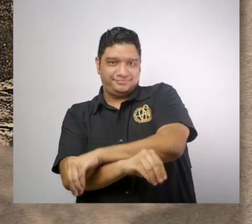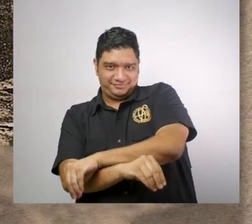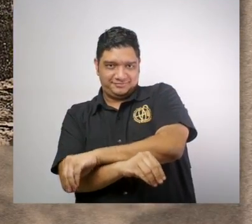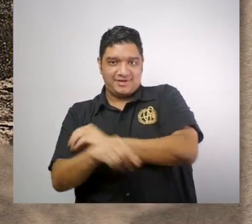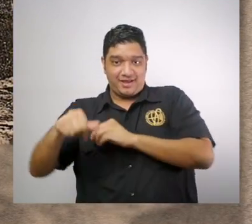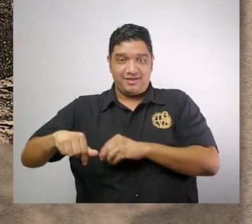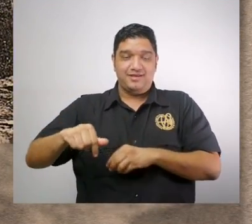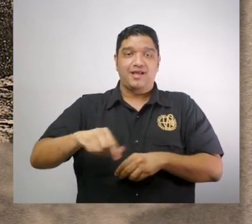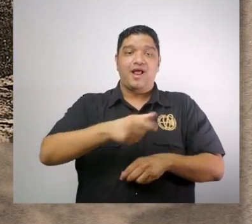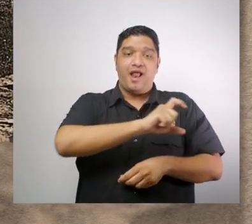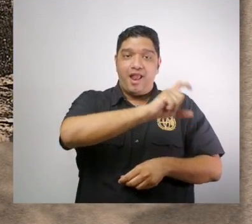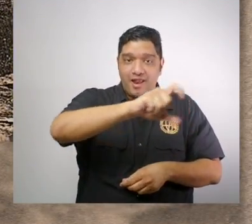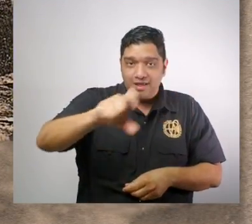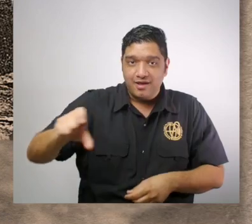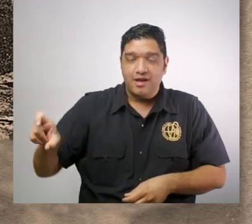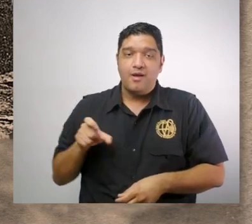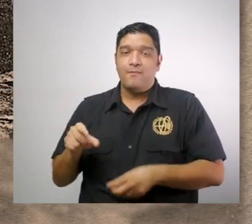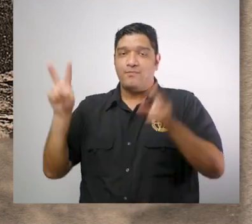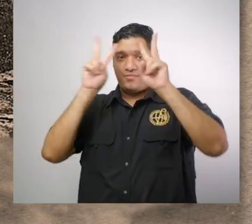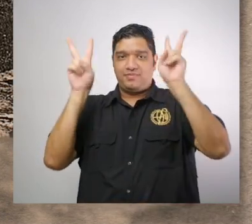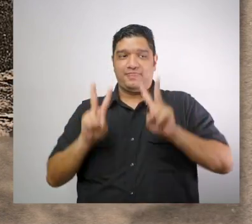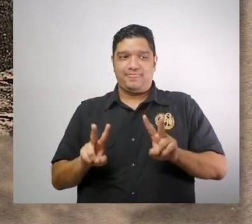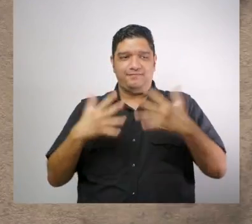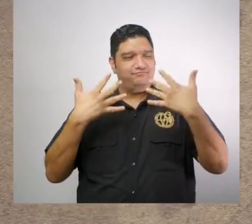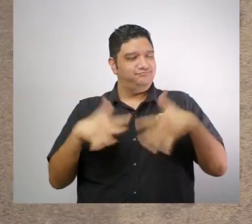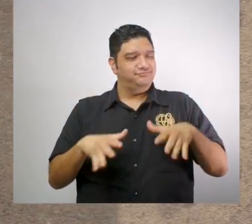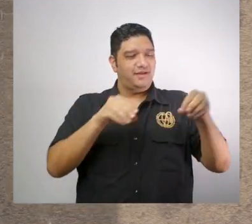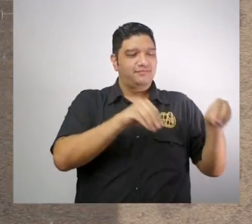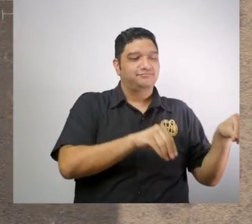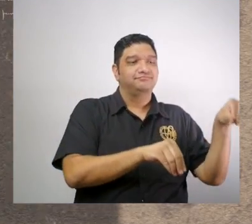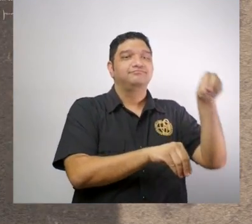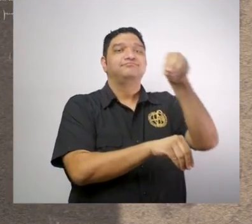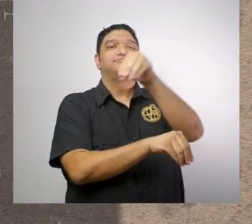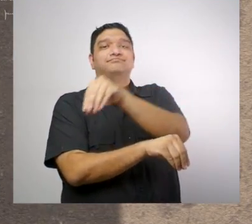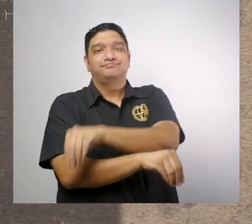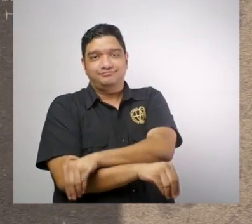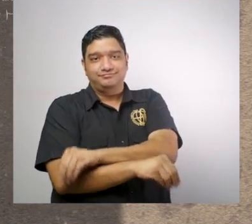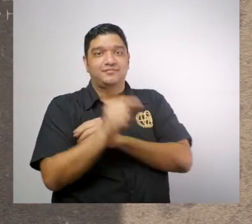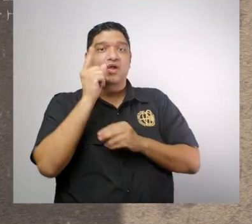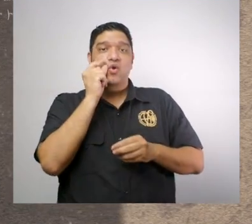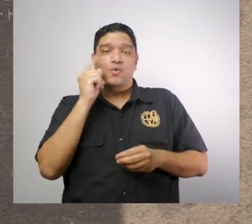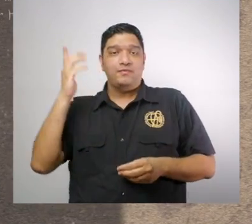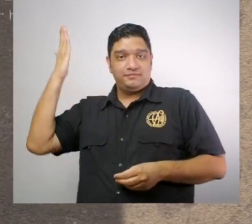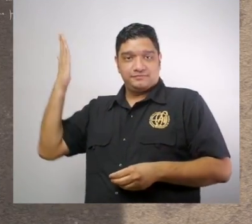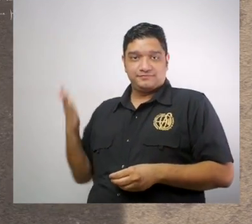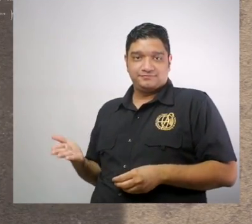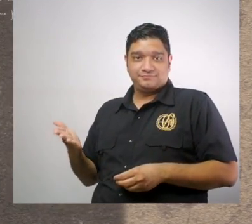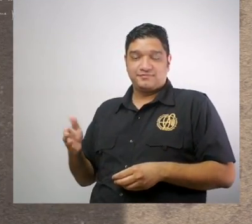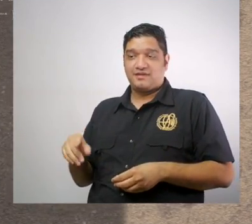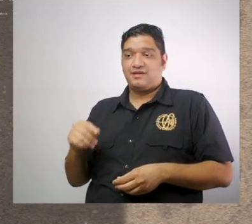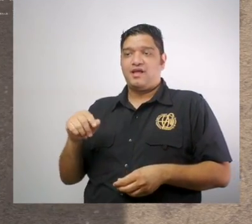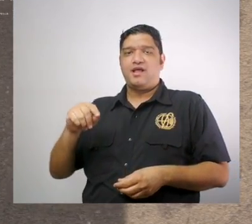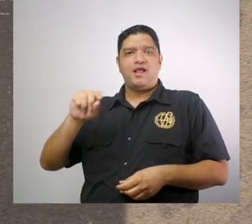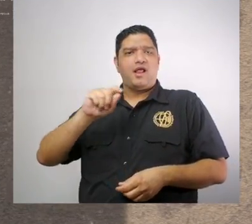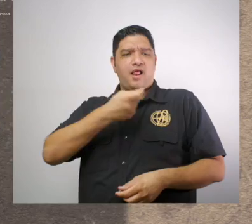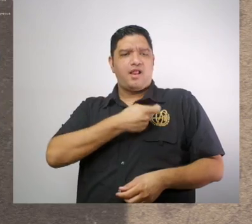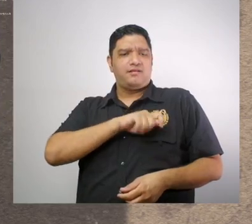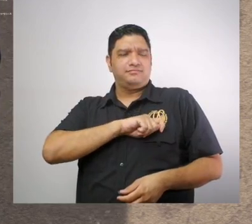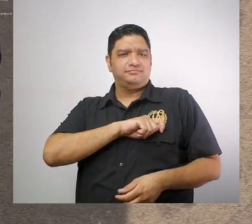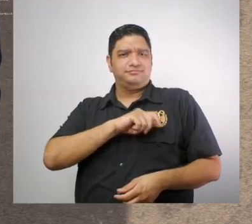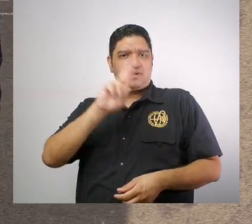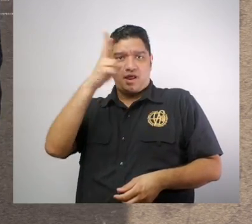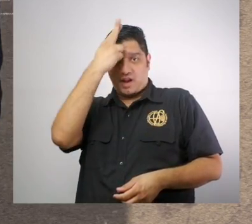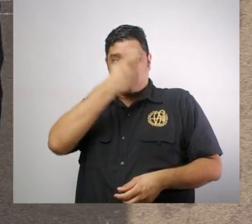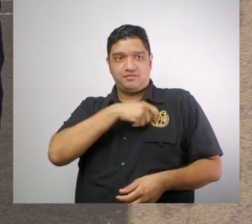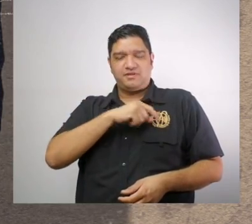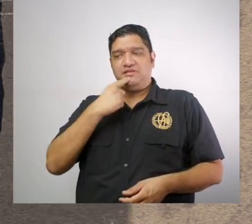la Virgen. Una vez trasladada la ciudad, Martín de Mayorga fue transferido como virrey de